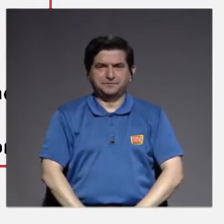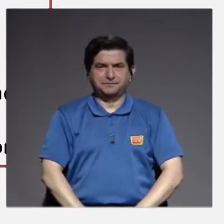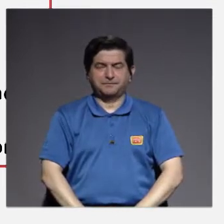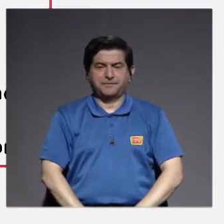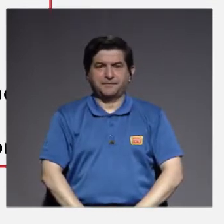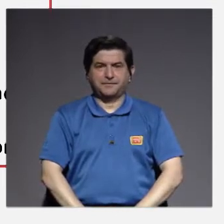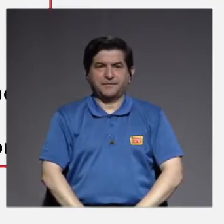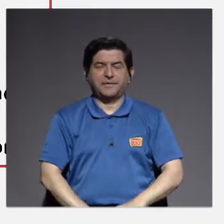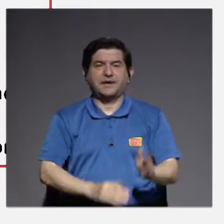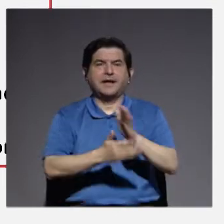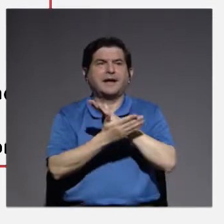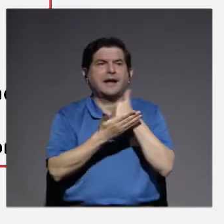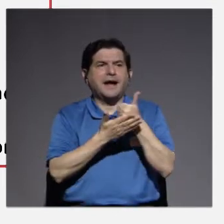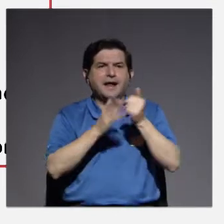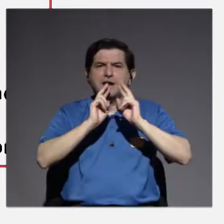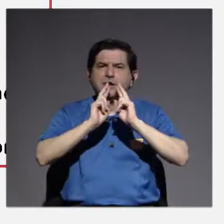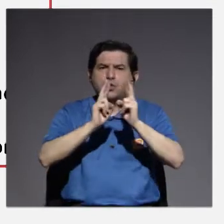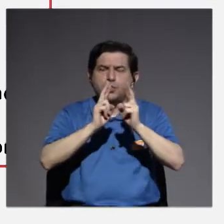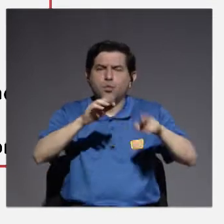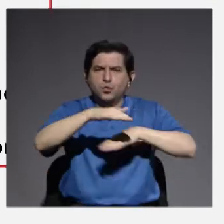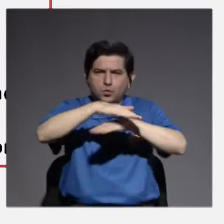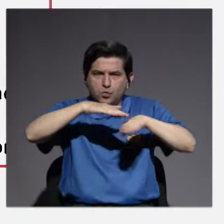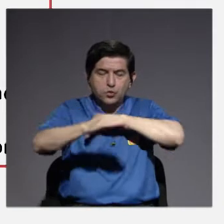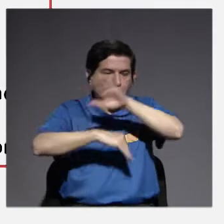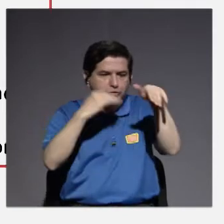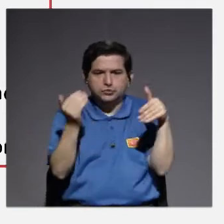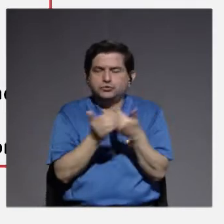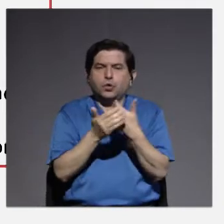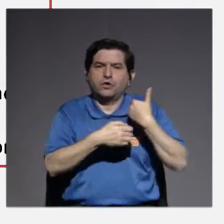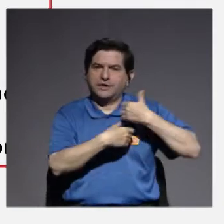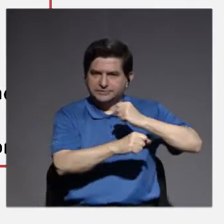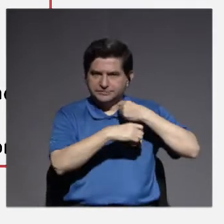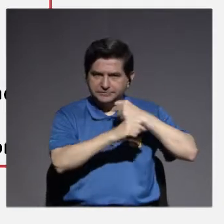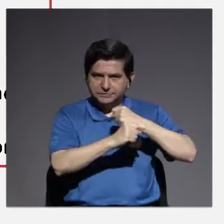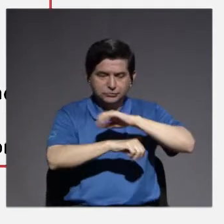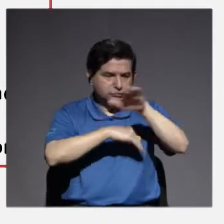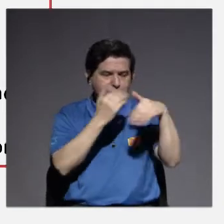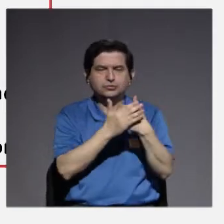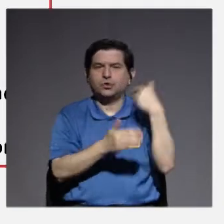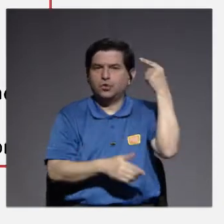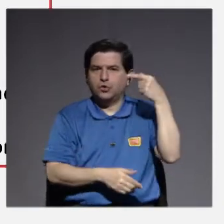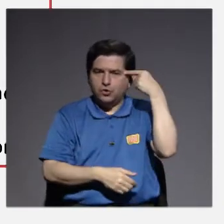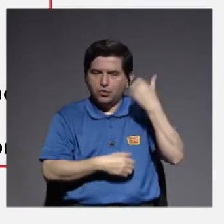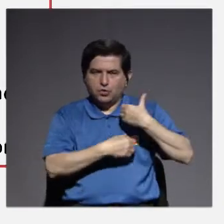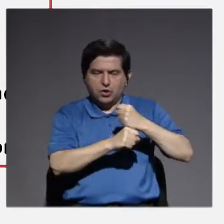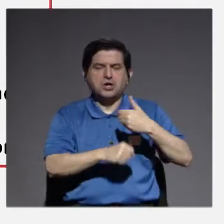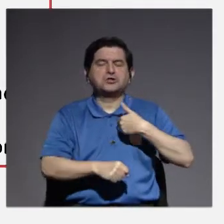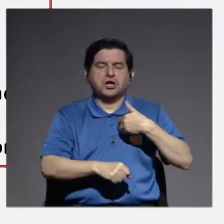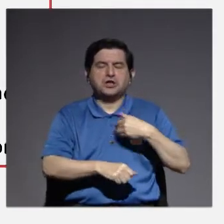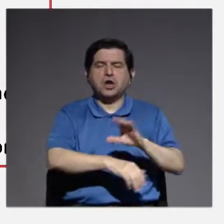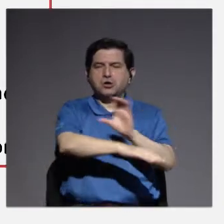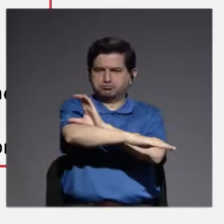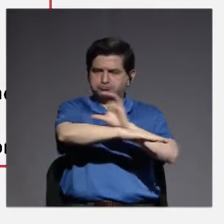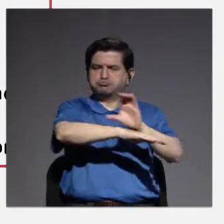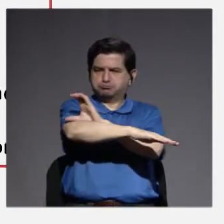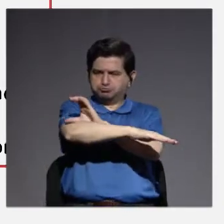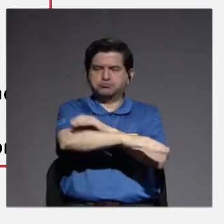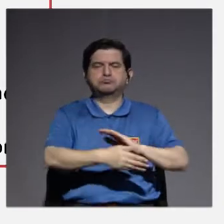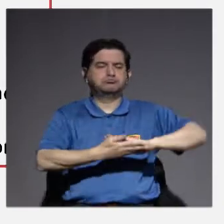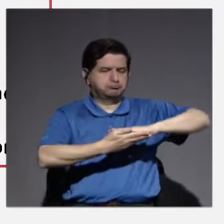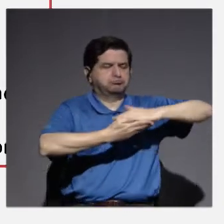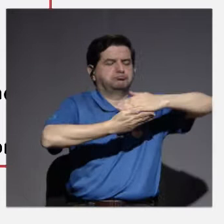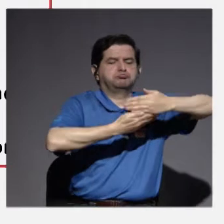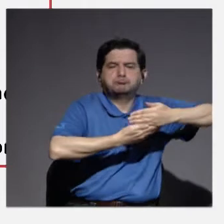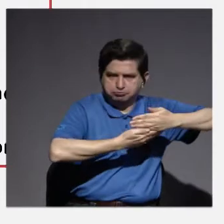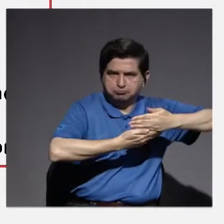Podemos ver, bueno, algunos resultados básicos. Todas las municipalidades, todos los gobiernos locales tienen computadoras de escritorio, computadoras